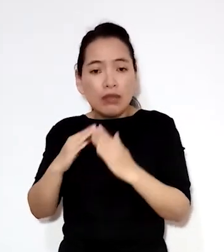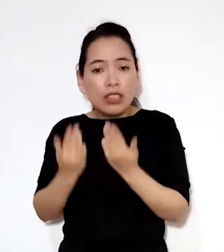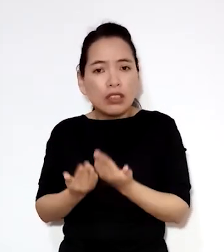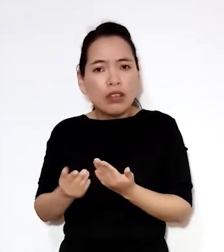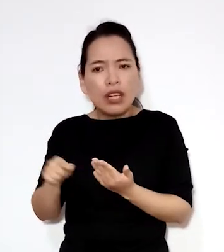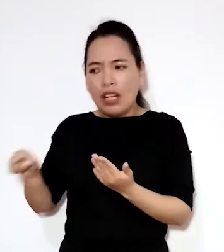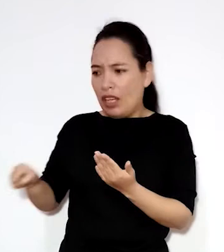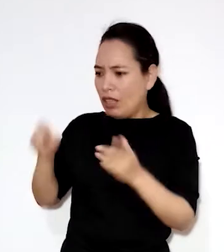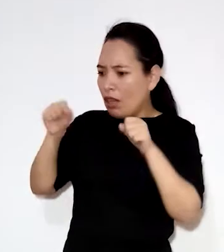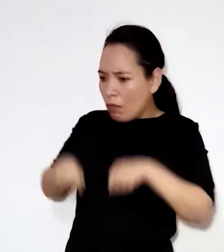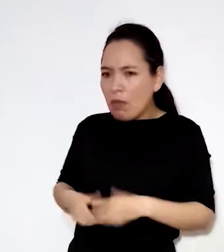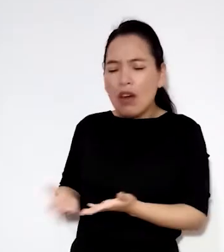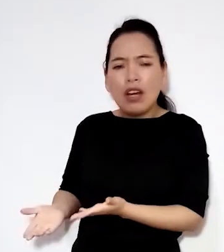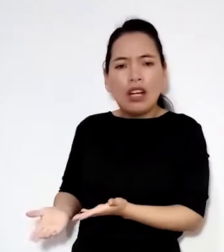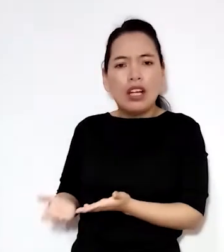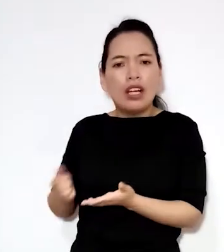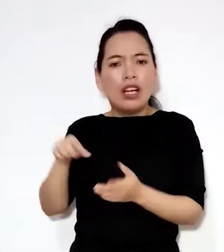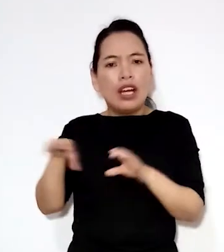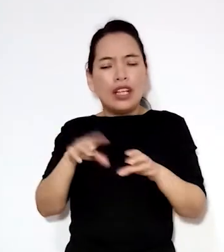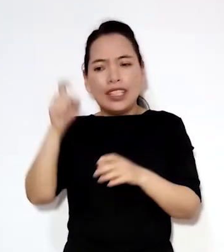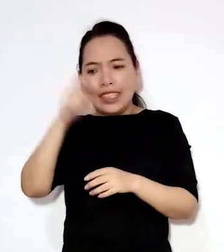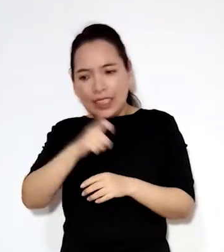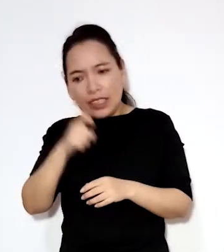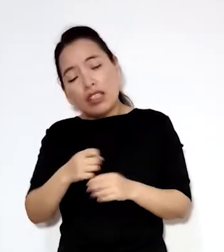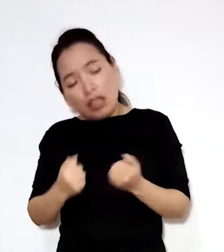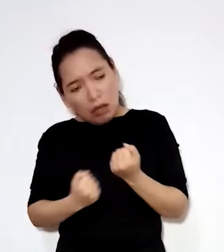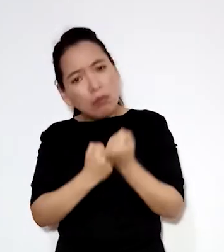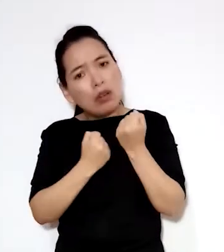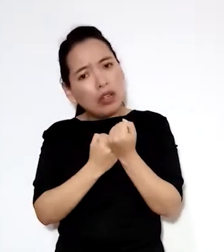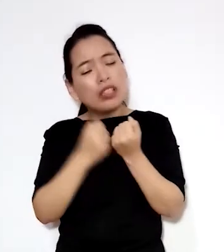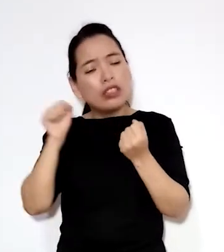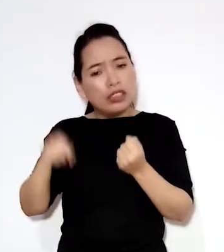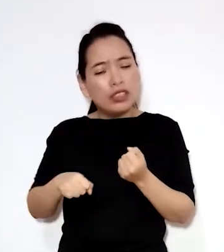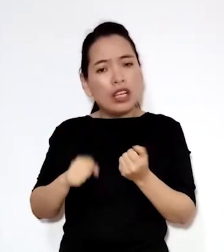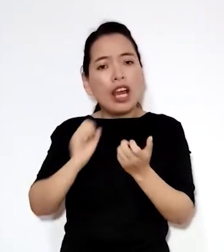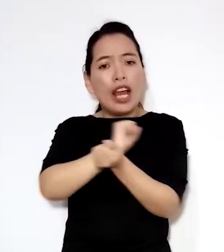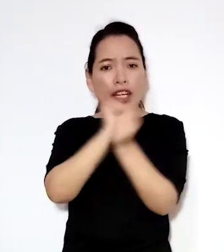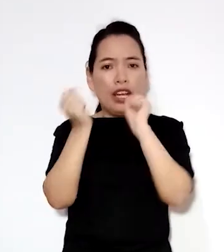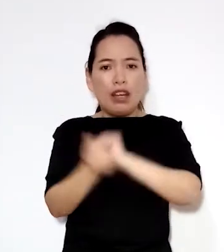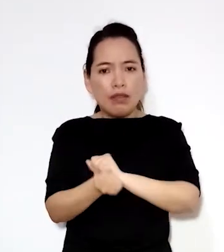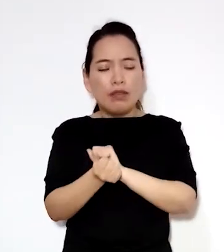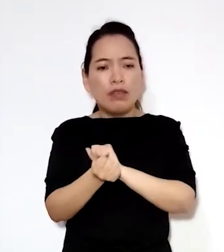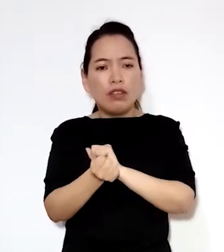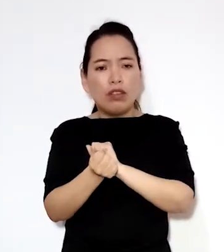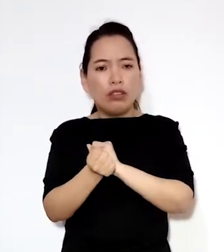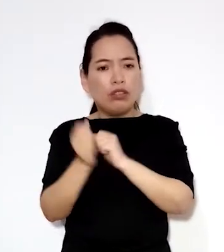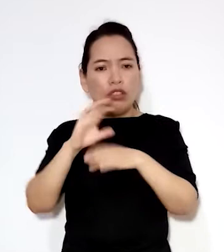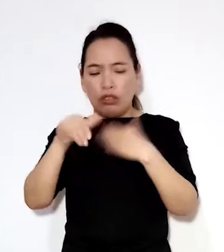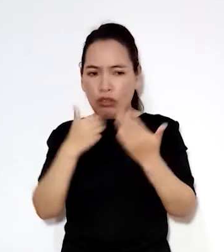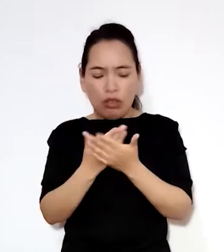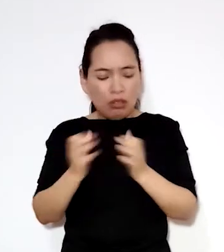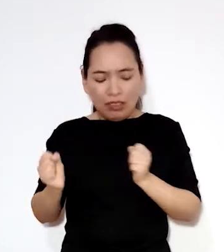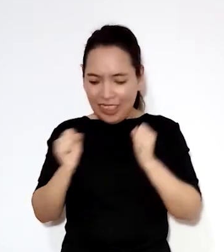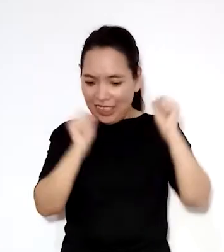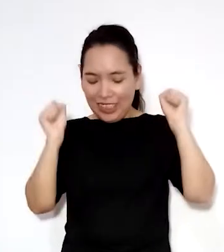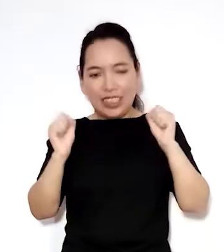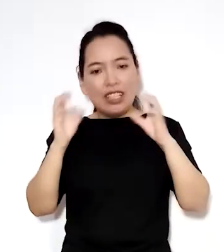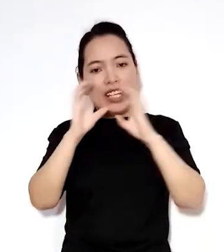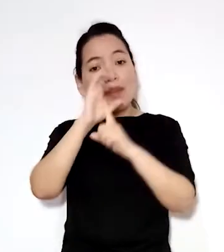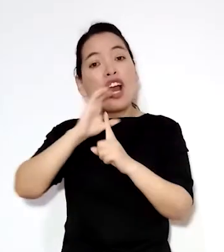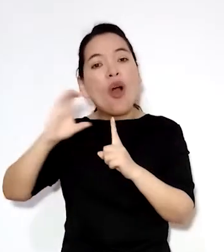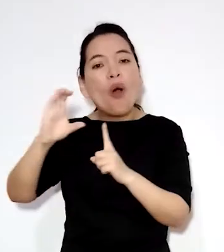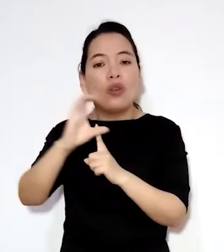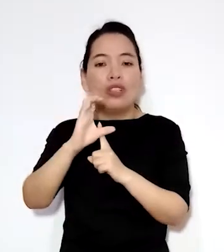están en cuidados paliativos participando en la escuela. Y cómo esas escuelas evidentemente han necesitado